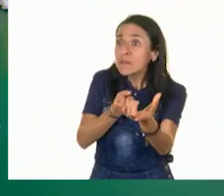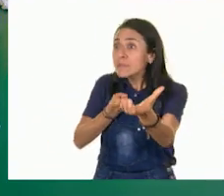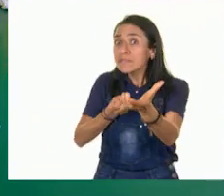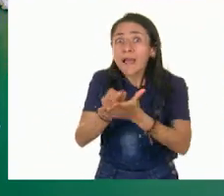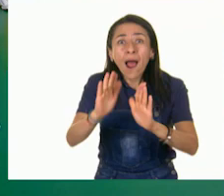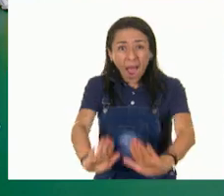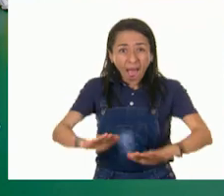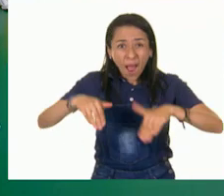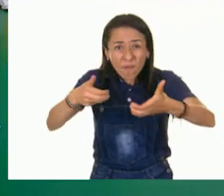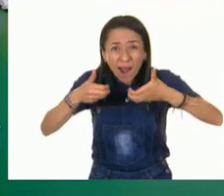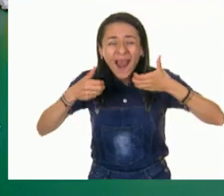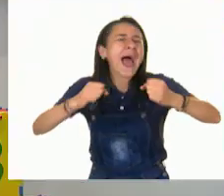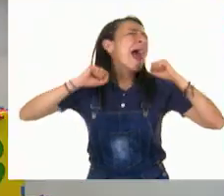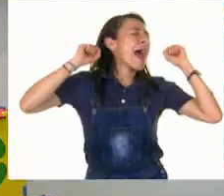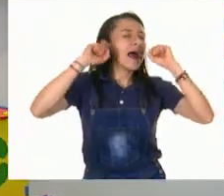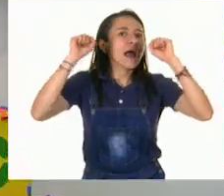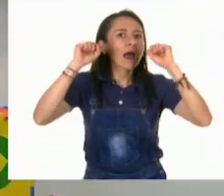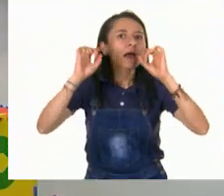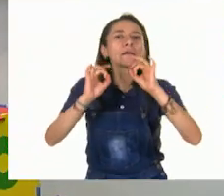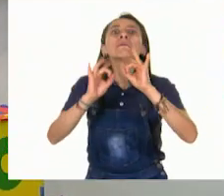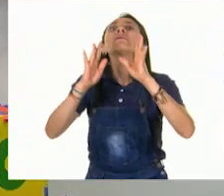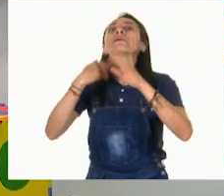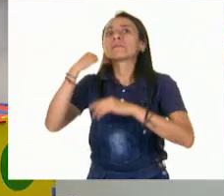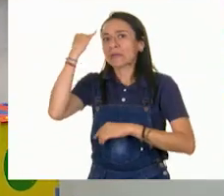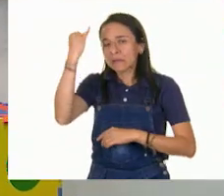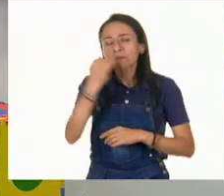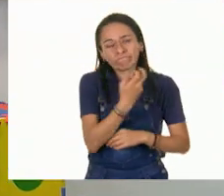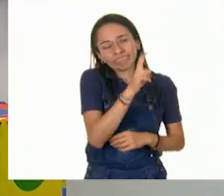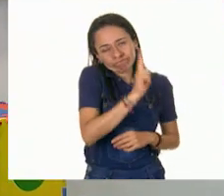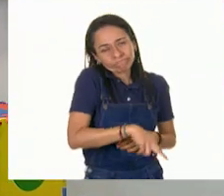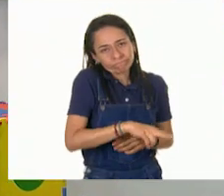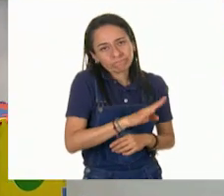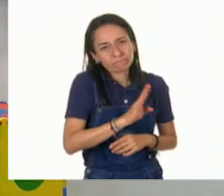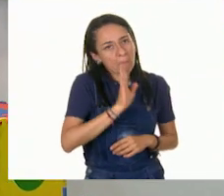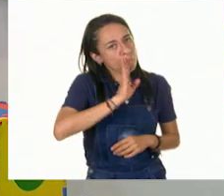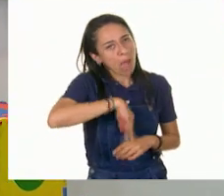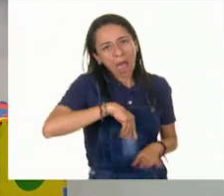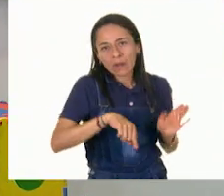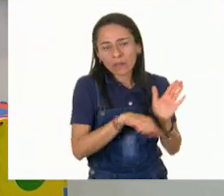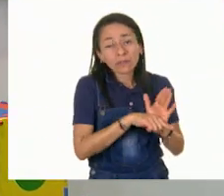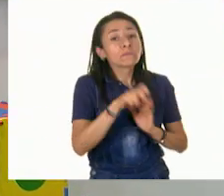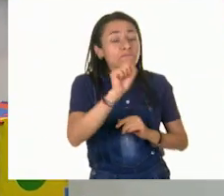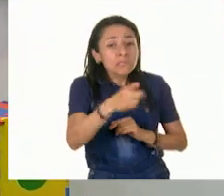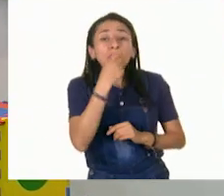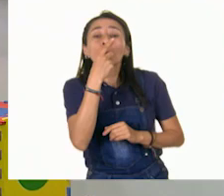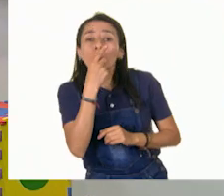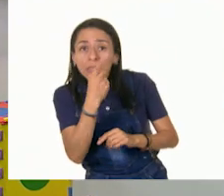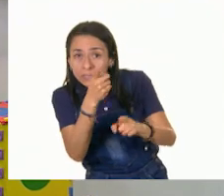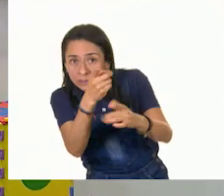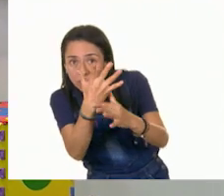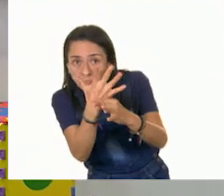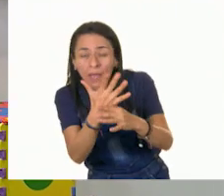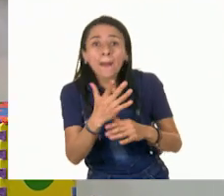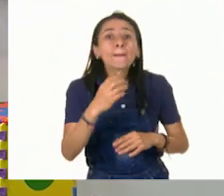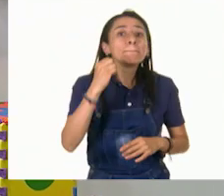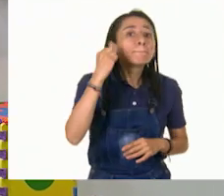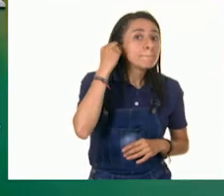malo eso. Bueno, Manuel dice que te pueden atropellar, justo como tú lo acabas de decir, o puedes causarte un